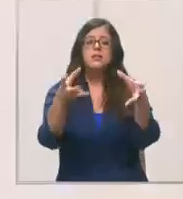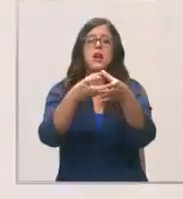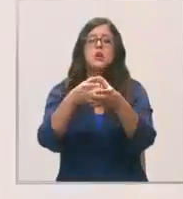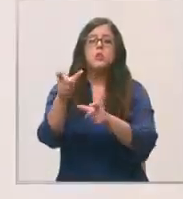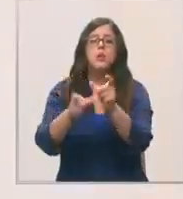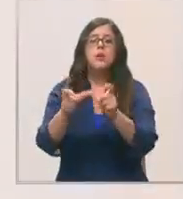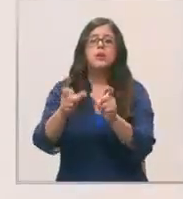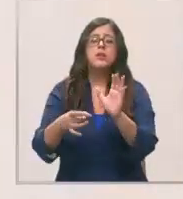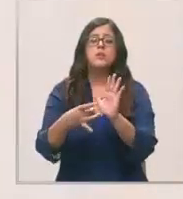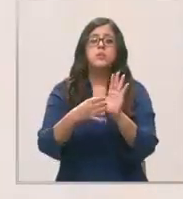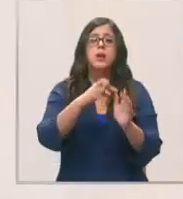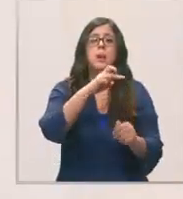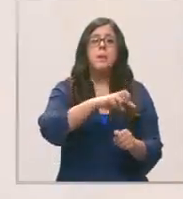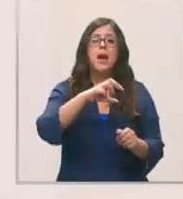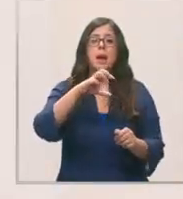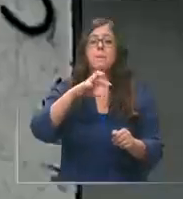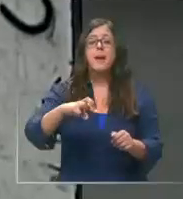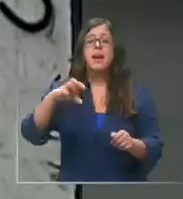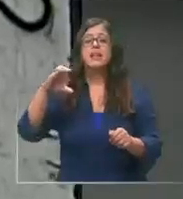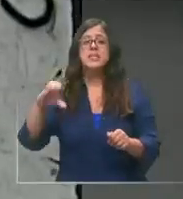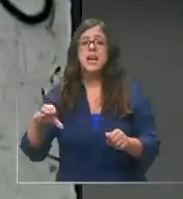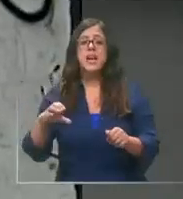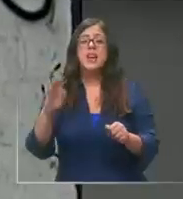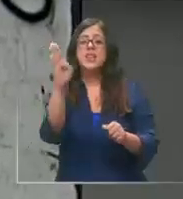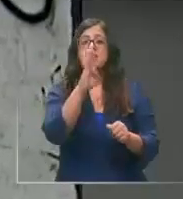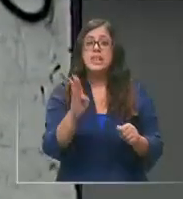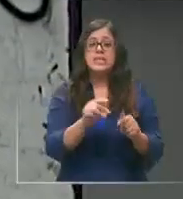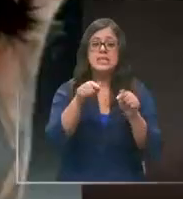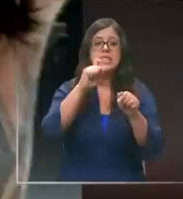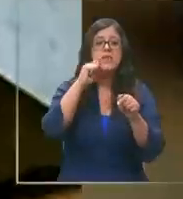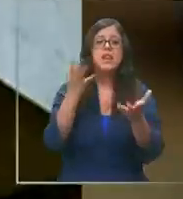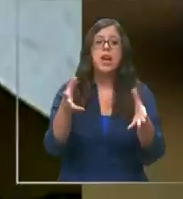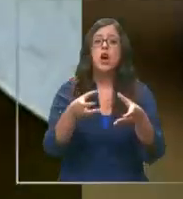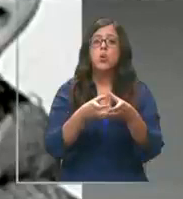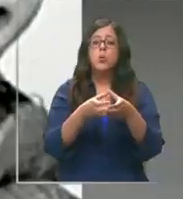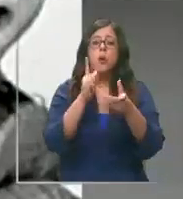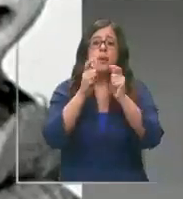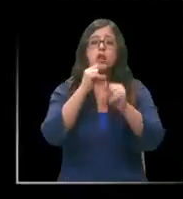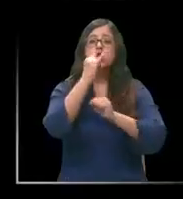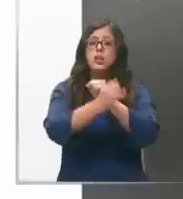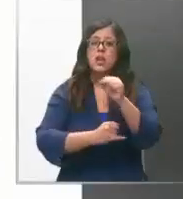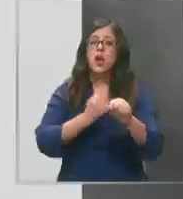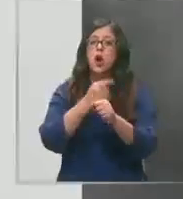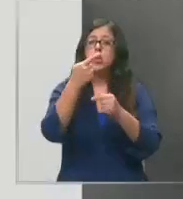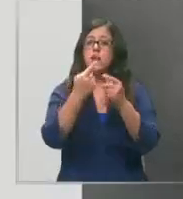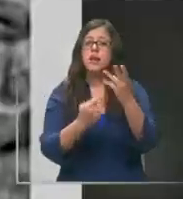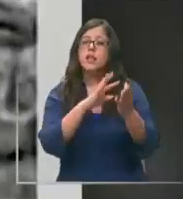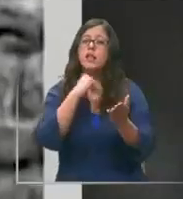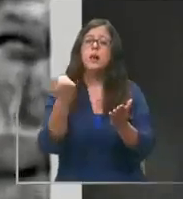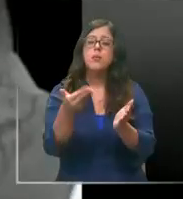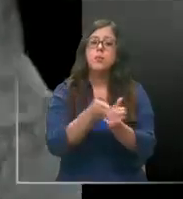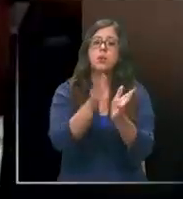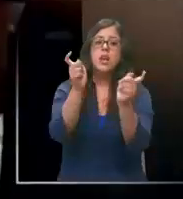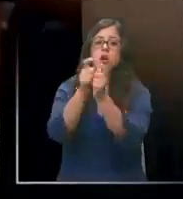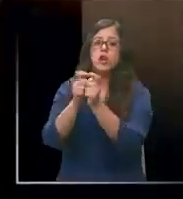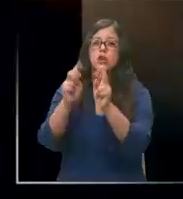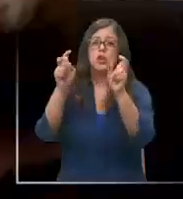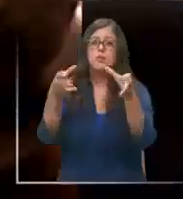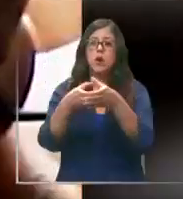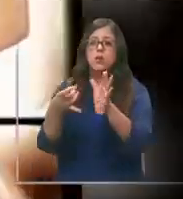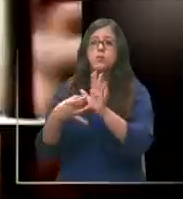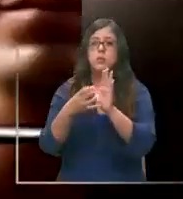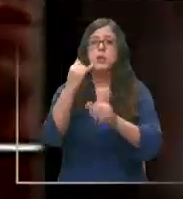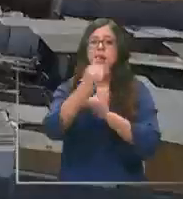de los ppc primer Comando capital de Brasil un peligroso Grupo Internacional con varias muertes a su haber contactos del mundo virtual